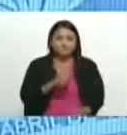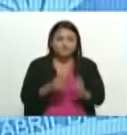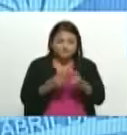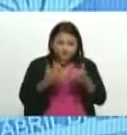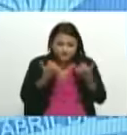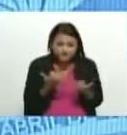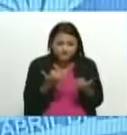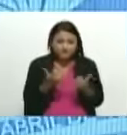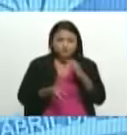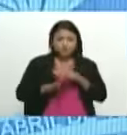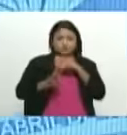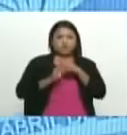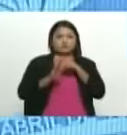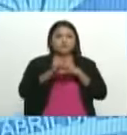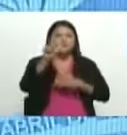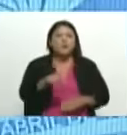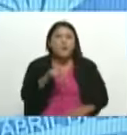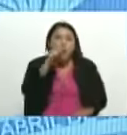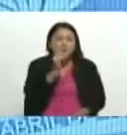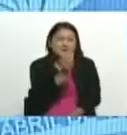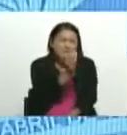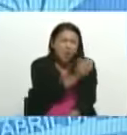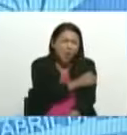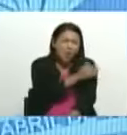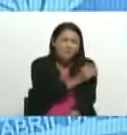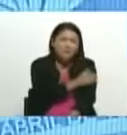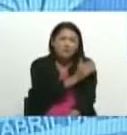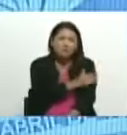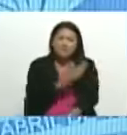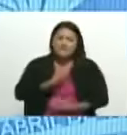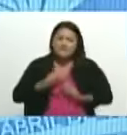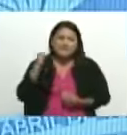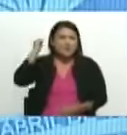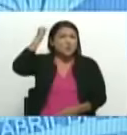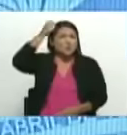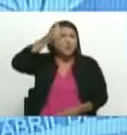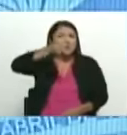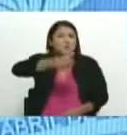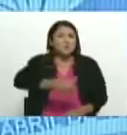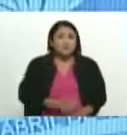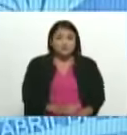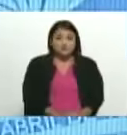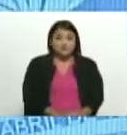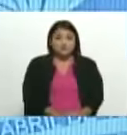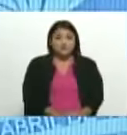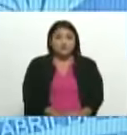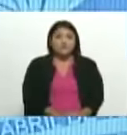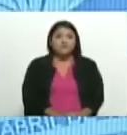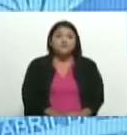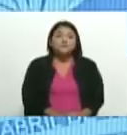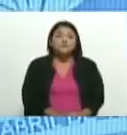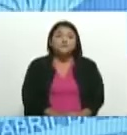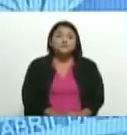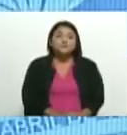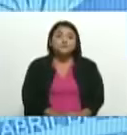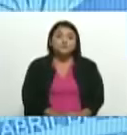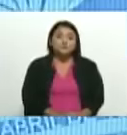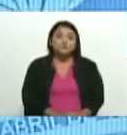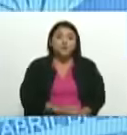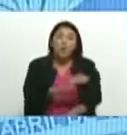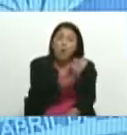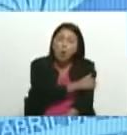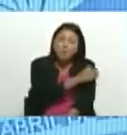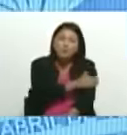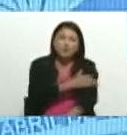vida, él que ha sido opositor a Chávez toda su vida, que es opositor a Maduro de toda su vida, tan opositor es a